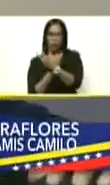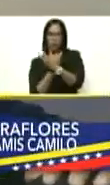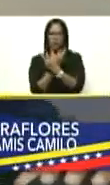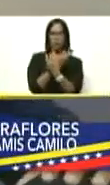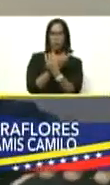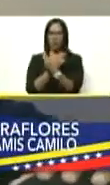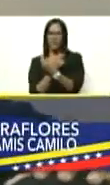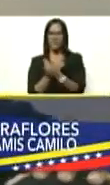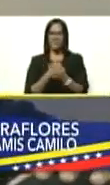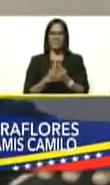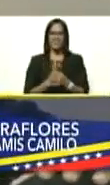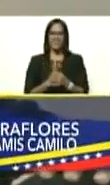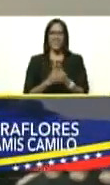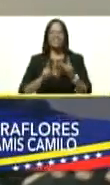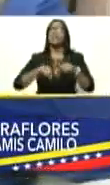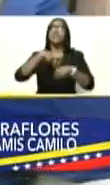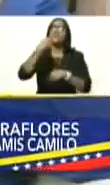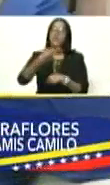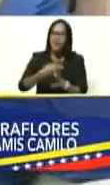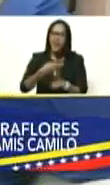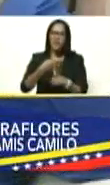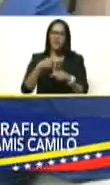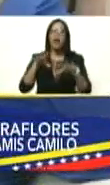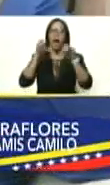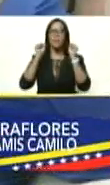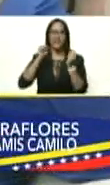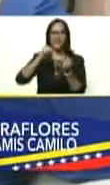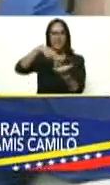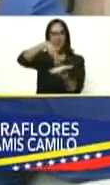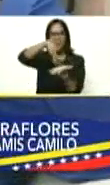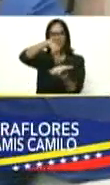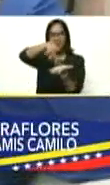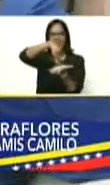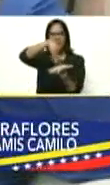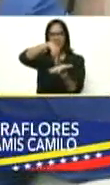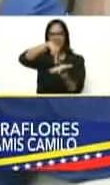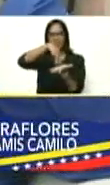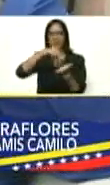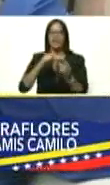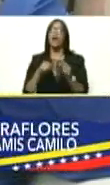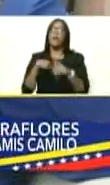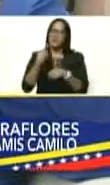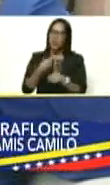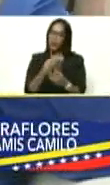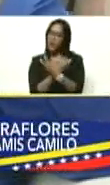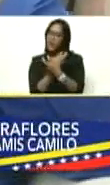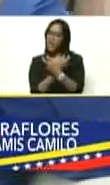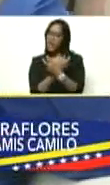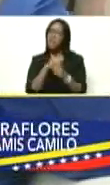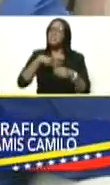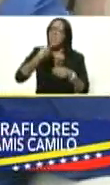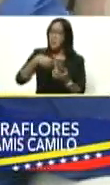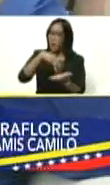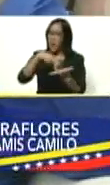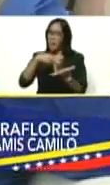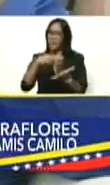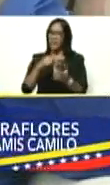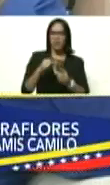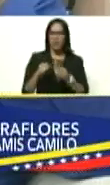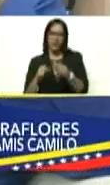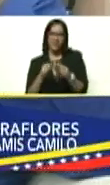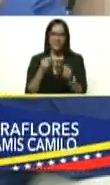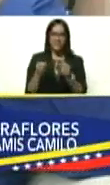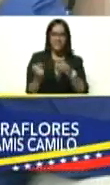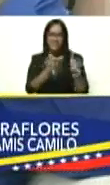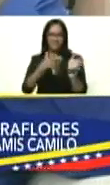ru. Y después aprende a mover las piernas. Entonces, primero el esqueleto, después las piernas. Después las piernas, después el esqueleto y ya